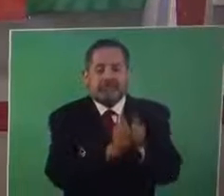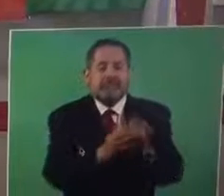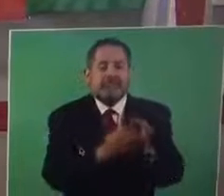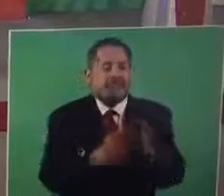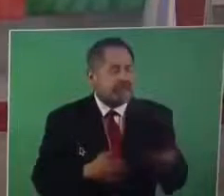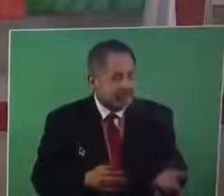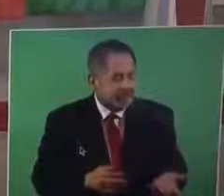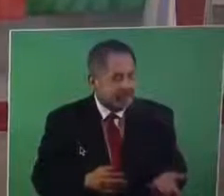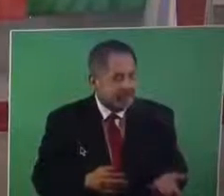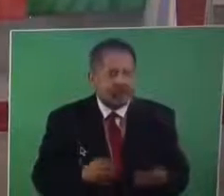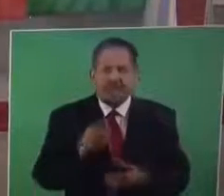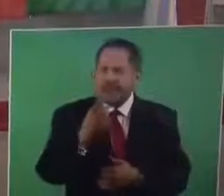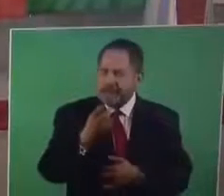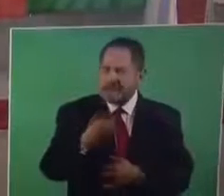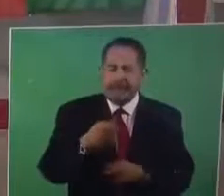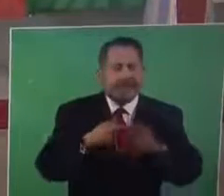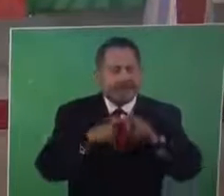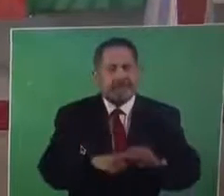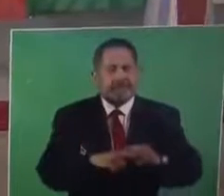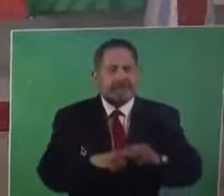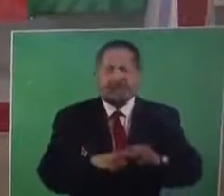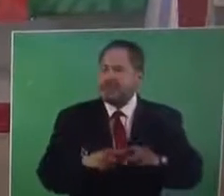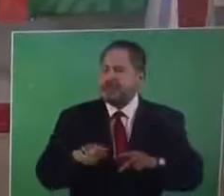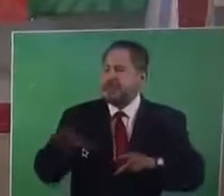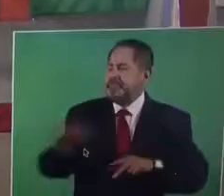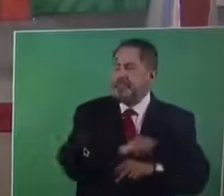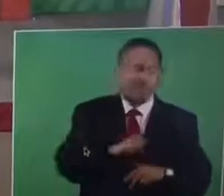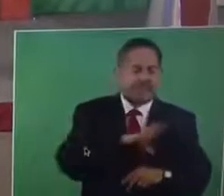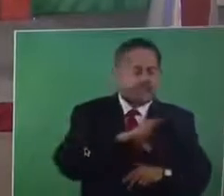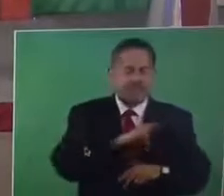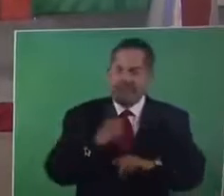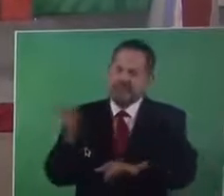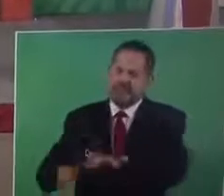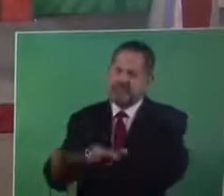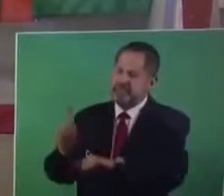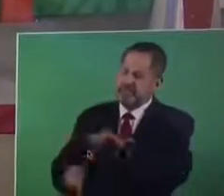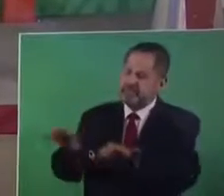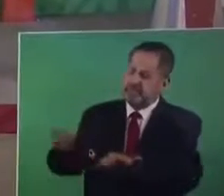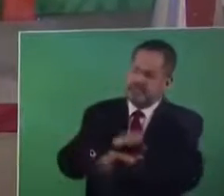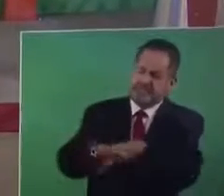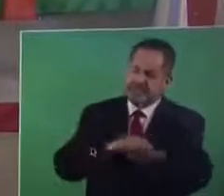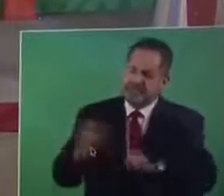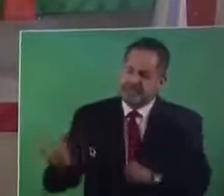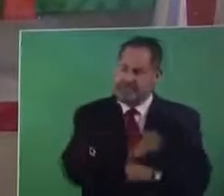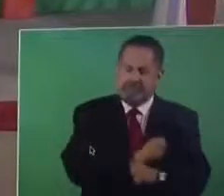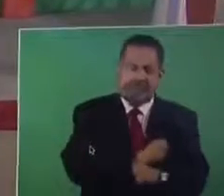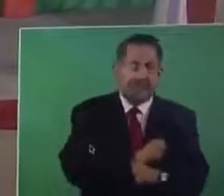y es cuando empiezan las privatizaciones, empiezan a entregar todos los bienes de la nación.